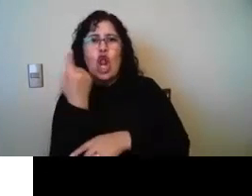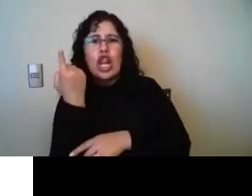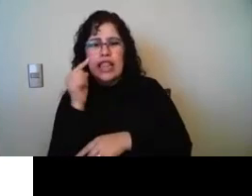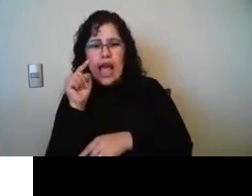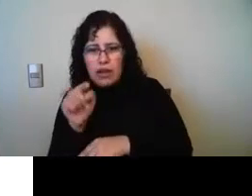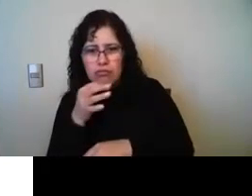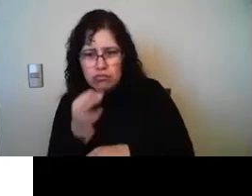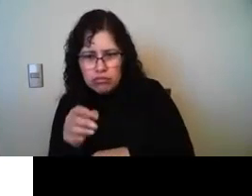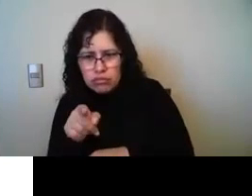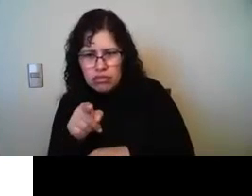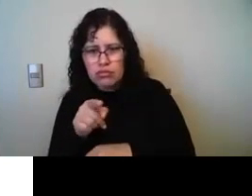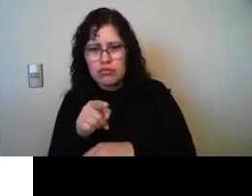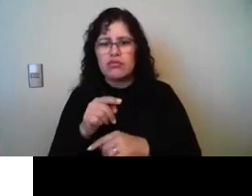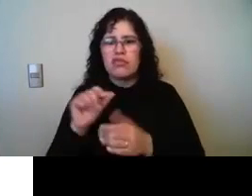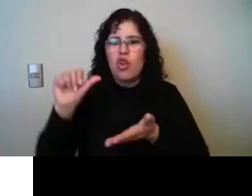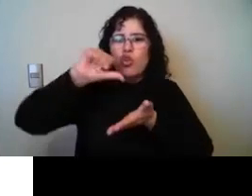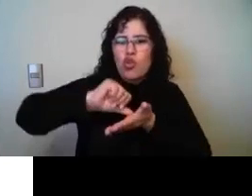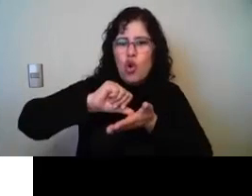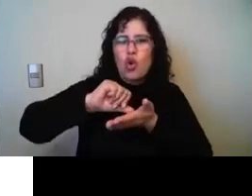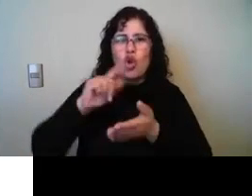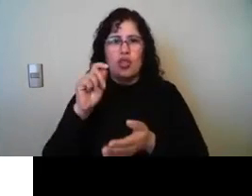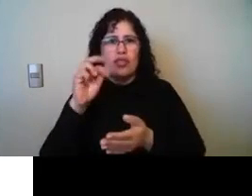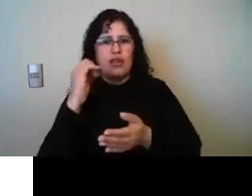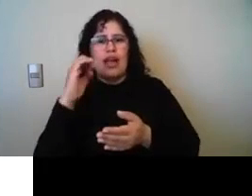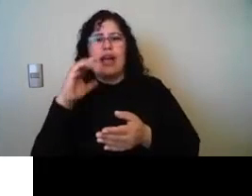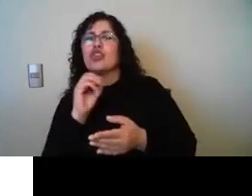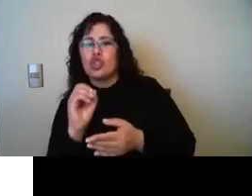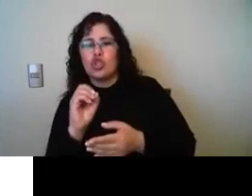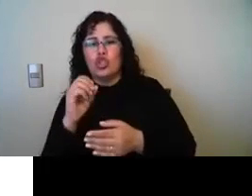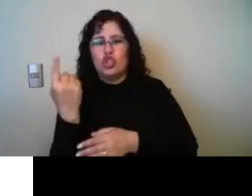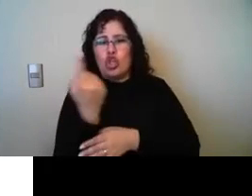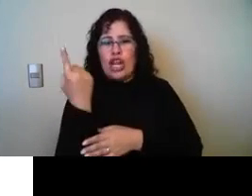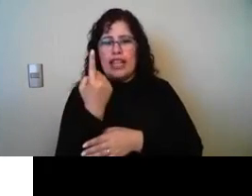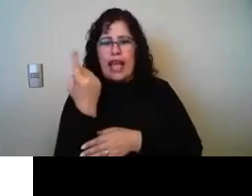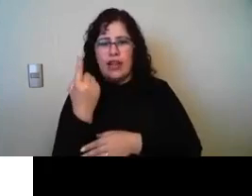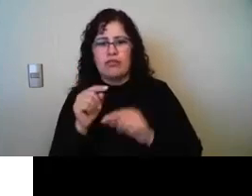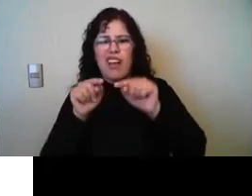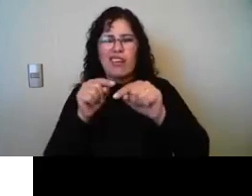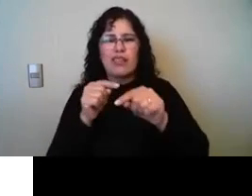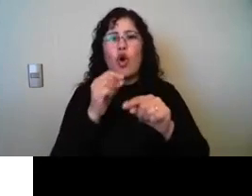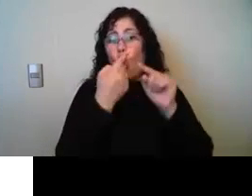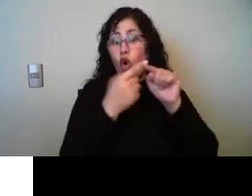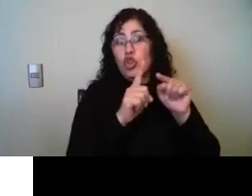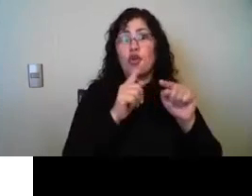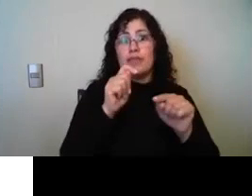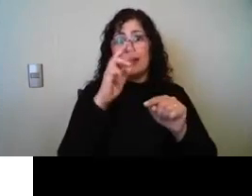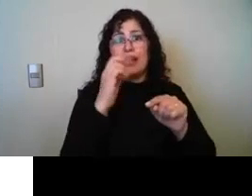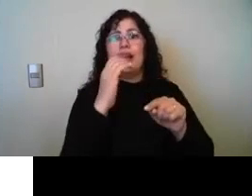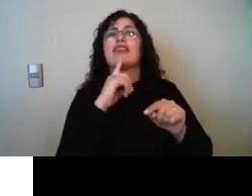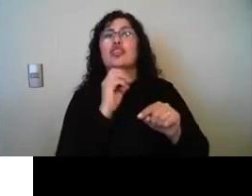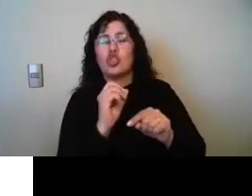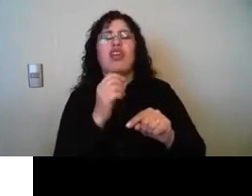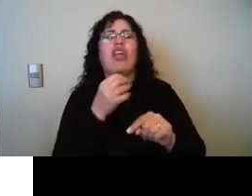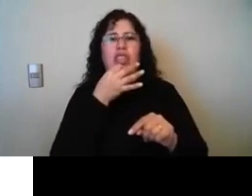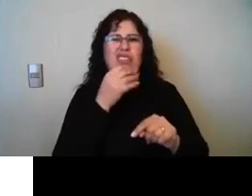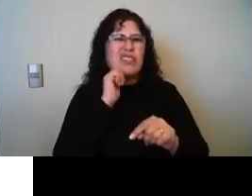lo denominan núcleo del tracto solitario, hasta el tracto solitario, es decir, los axones, la parte superior,